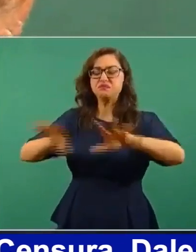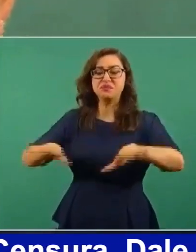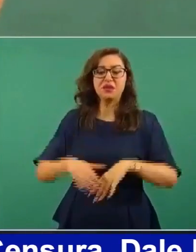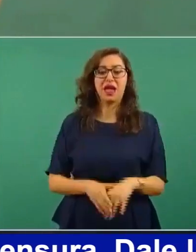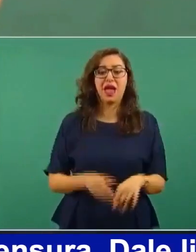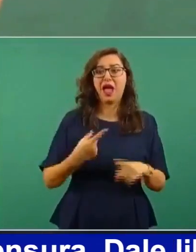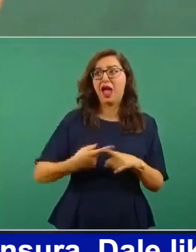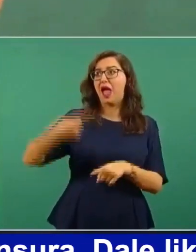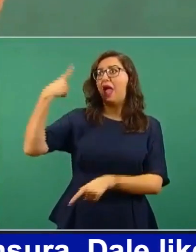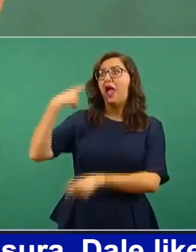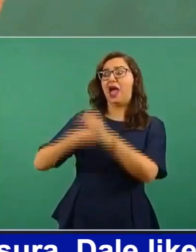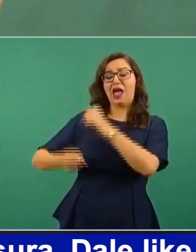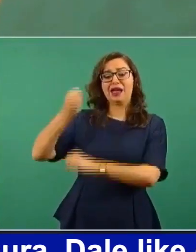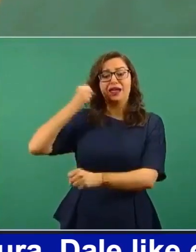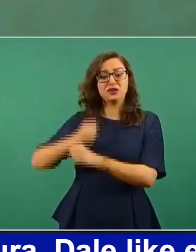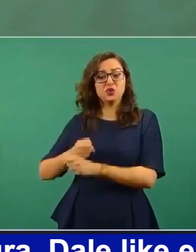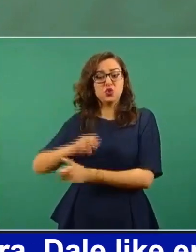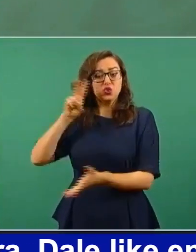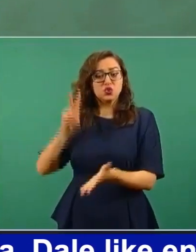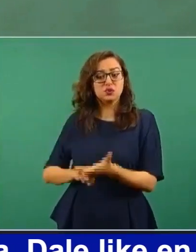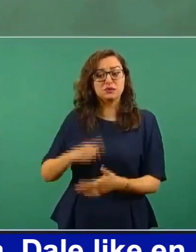2006